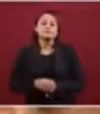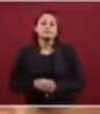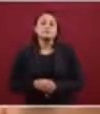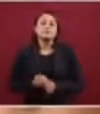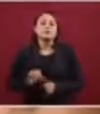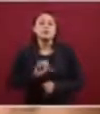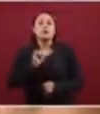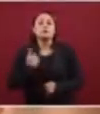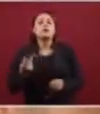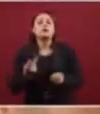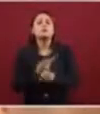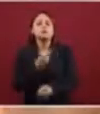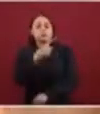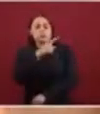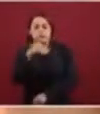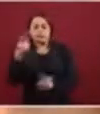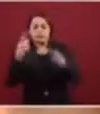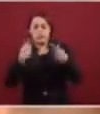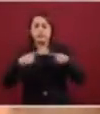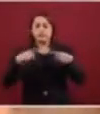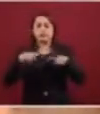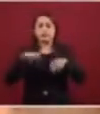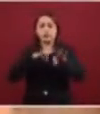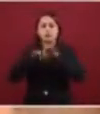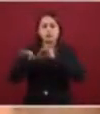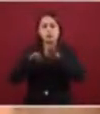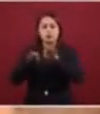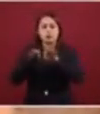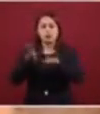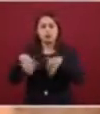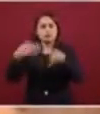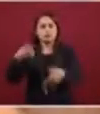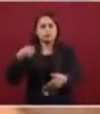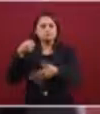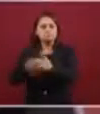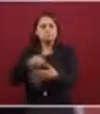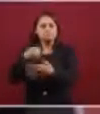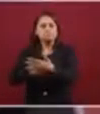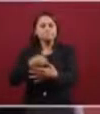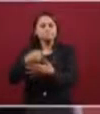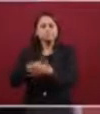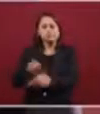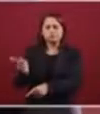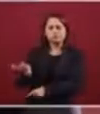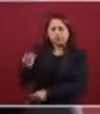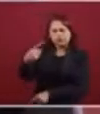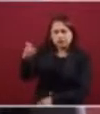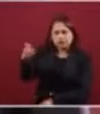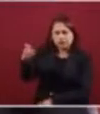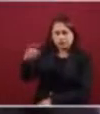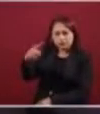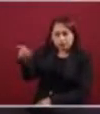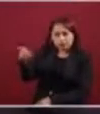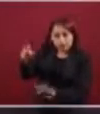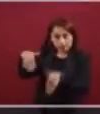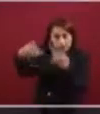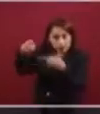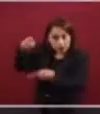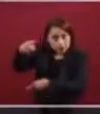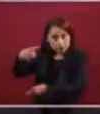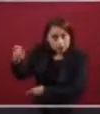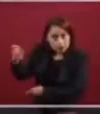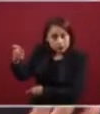estos 100 trabajadores entonces que se están manifestando, que también dicen que pues no se les están otorgando? Así es. ¿Hay 100